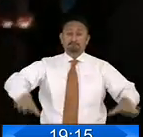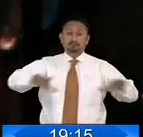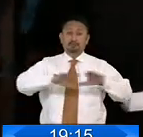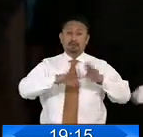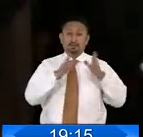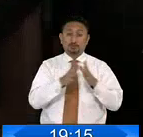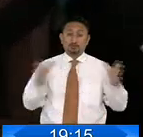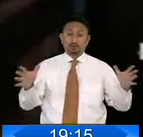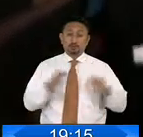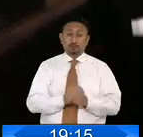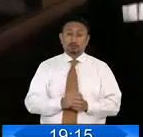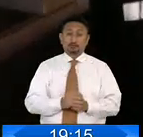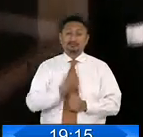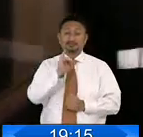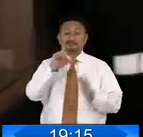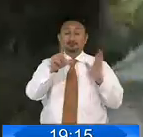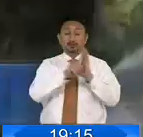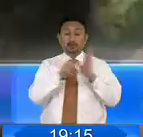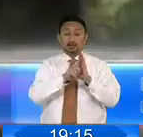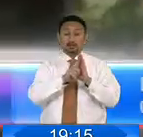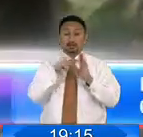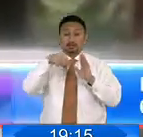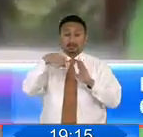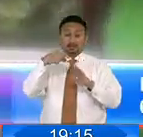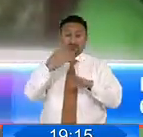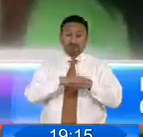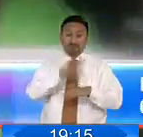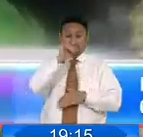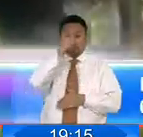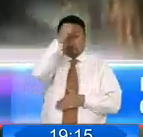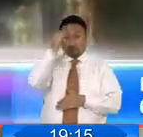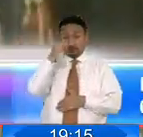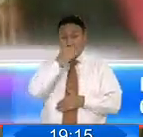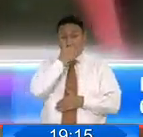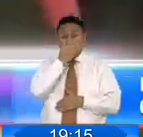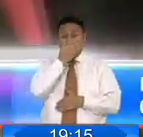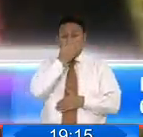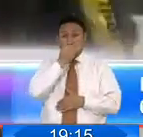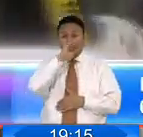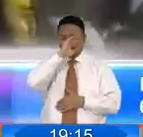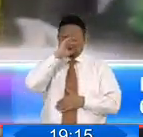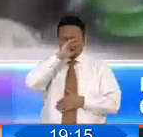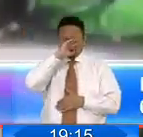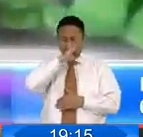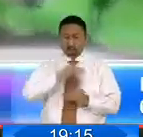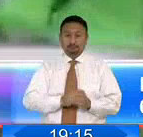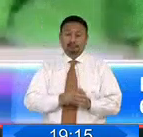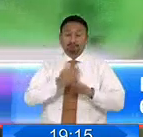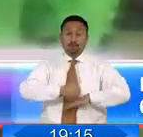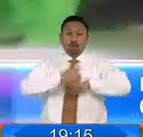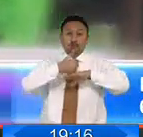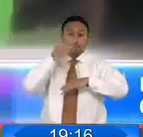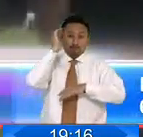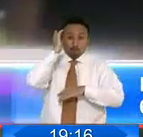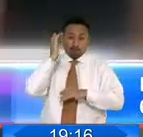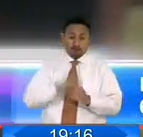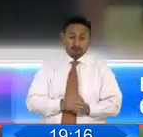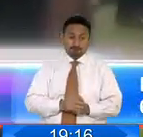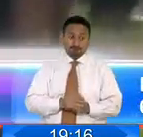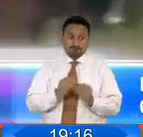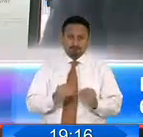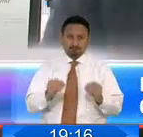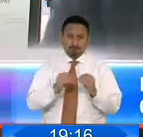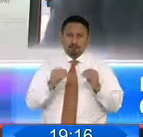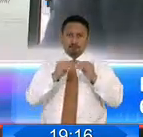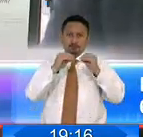masivos clandestinos registrados el último fin de semana del mes de febrero y que preocupan a las autoridades pues van en ascenso